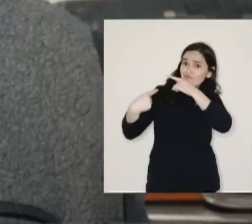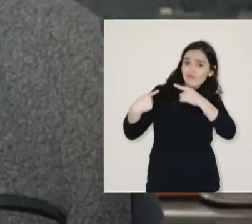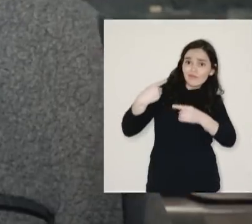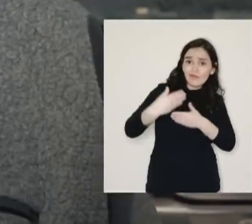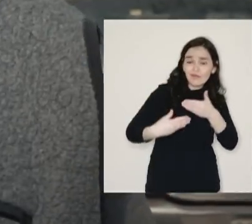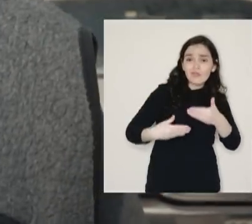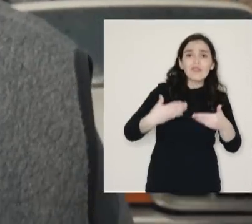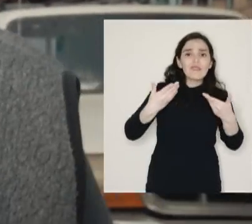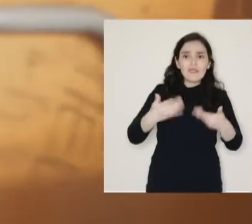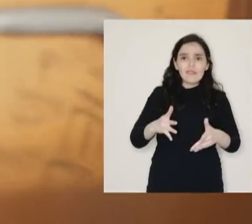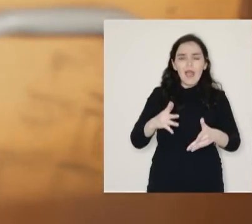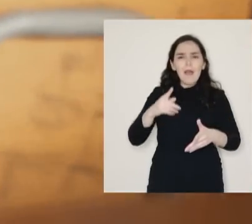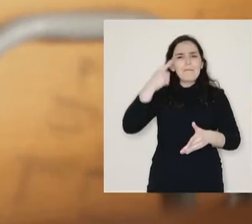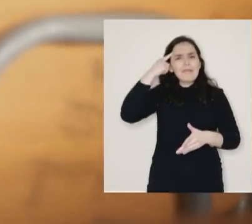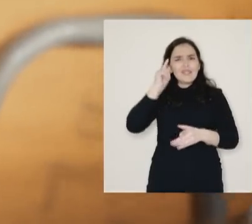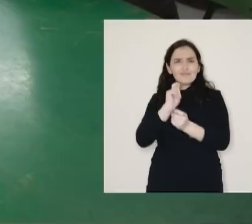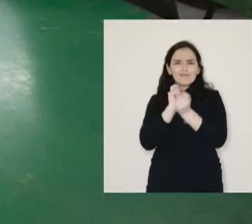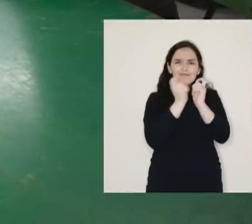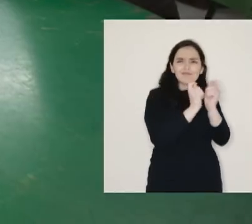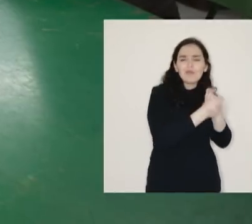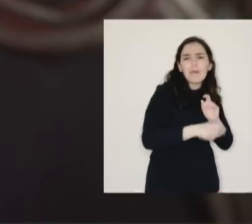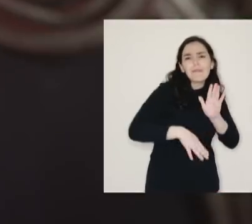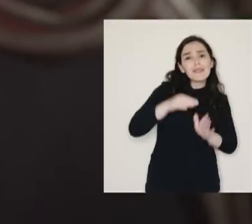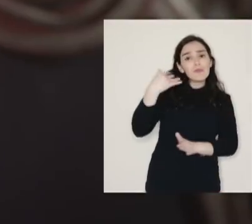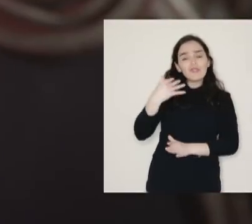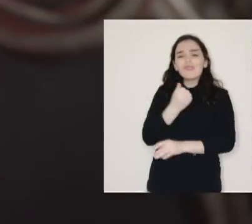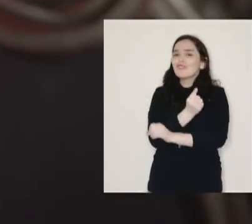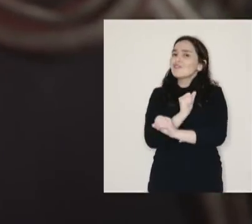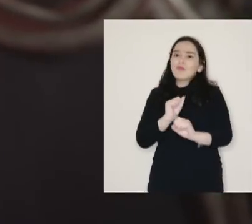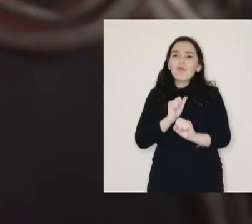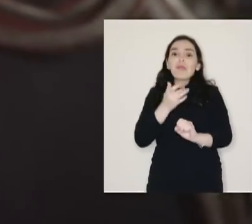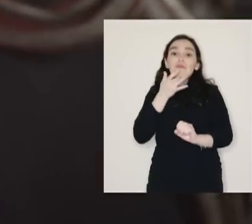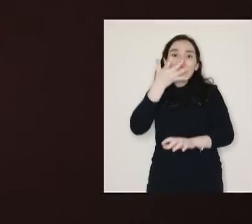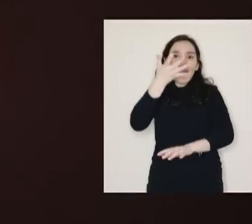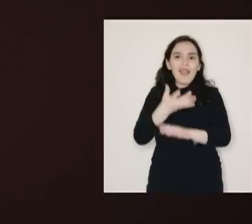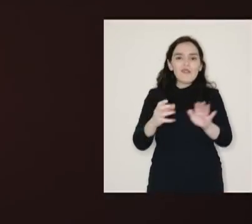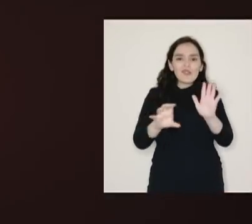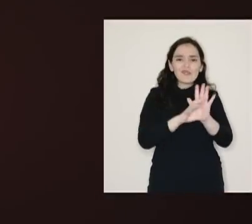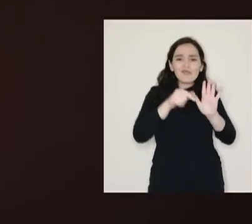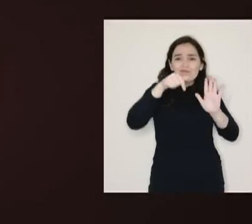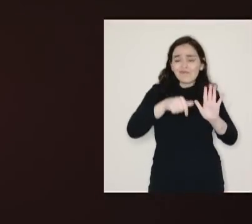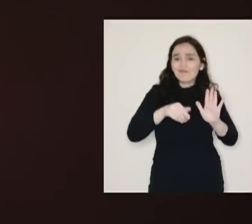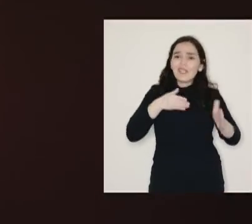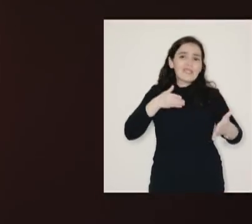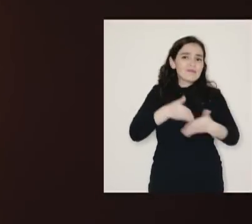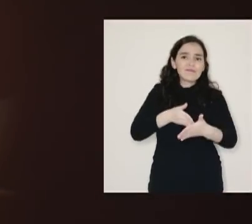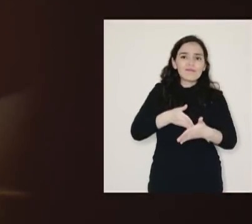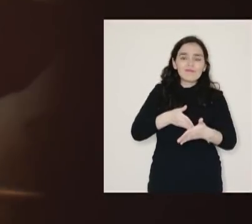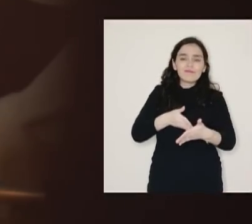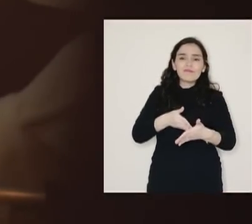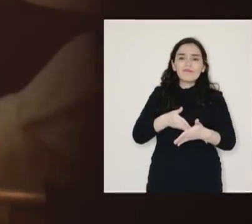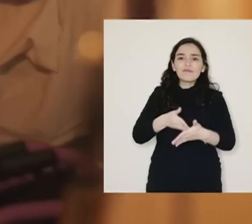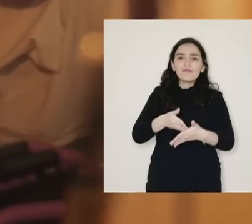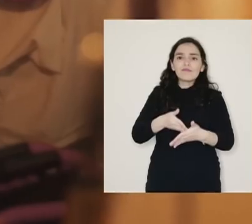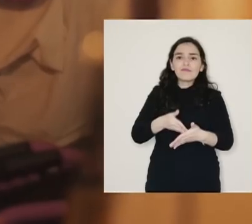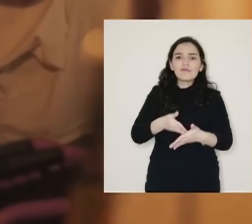Hemos avanzado, pero los cambios más importantes aún no se pueden hacer porque hay una constitución que lo